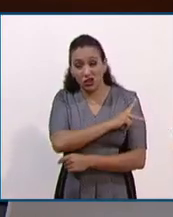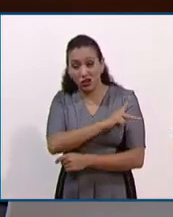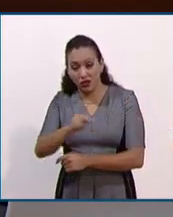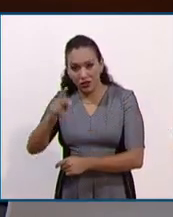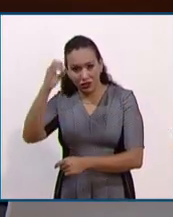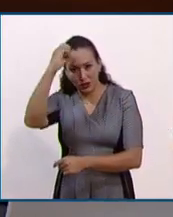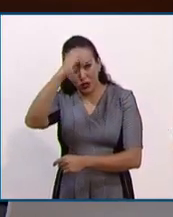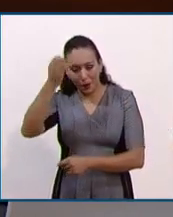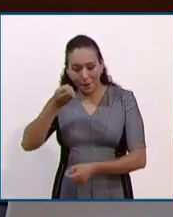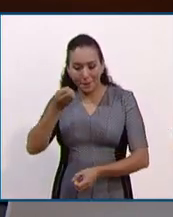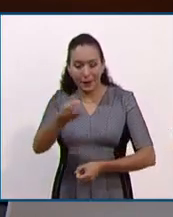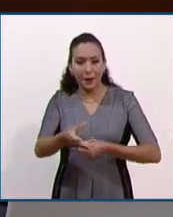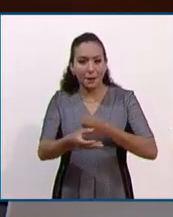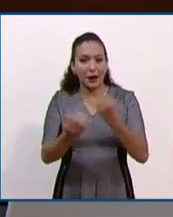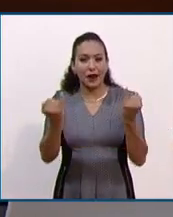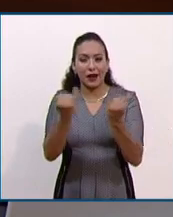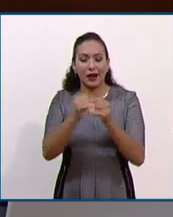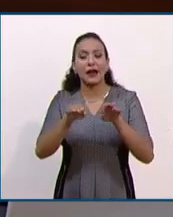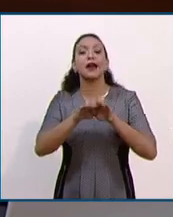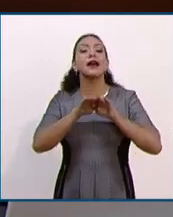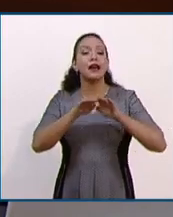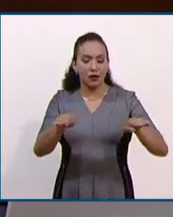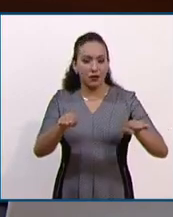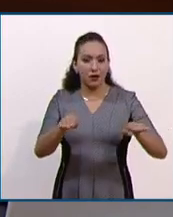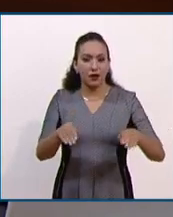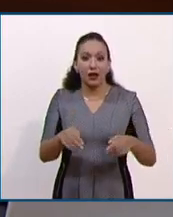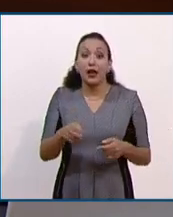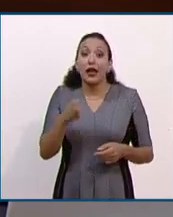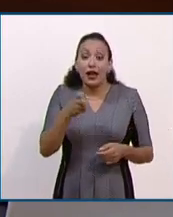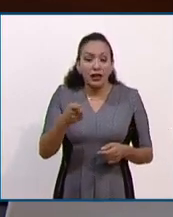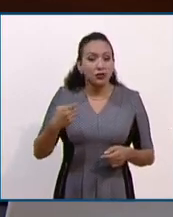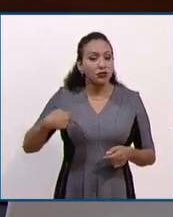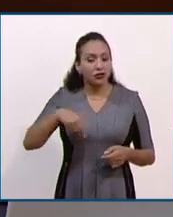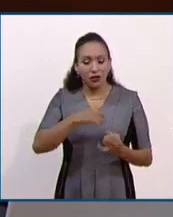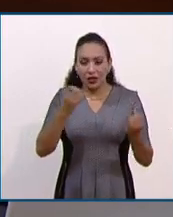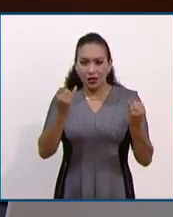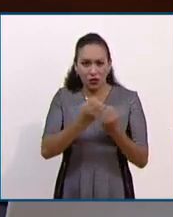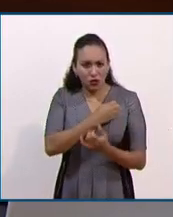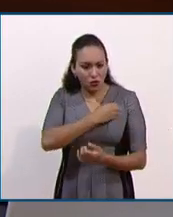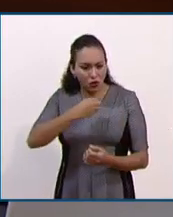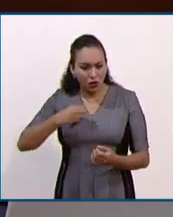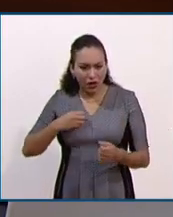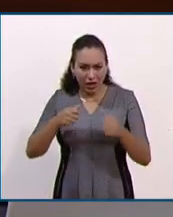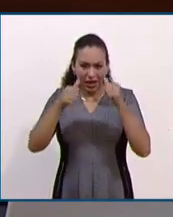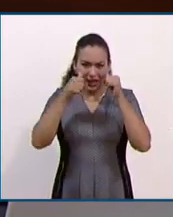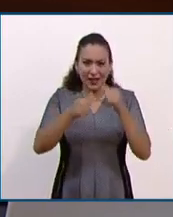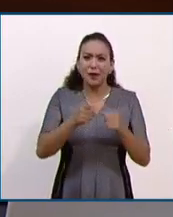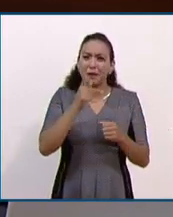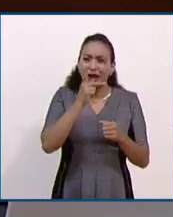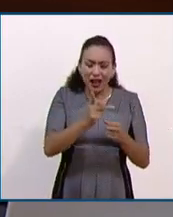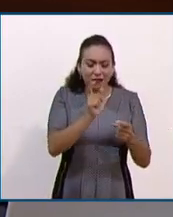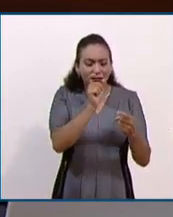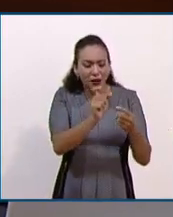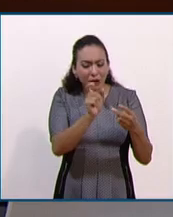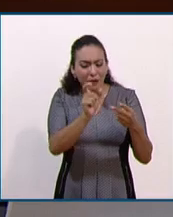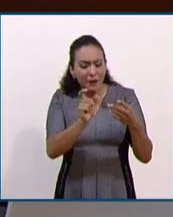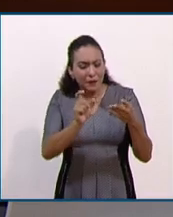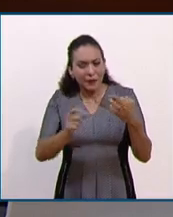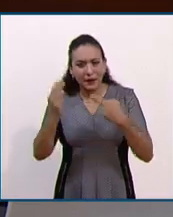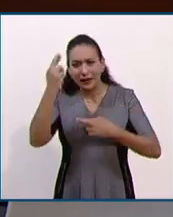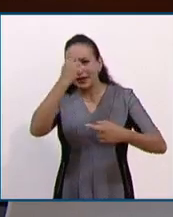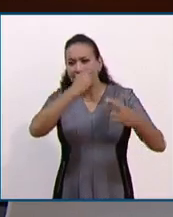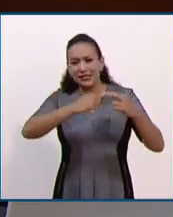mayoría, aún en ese caso, este Tribunal Pleno se encuentra obligado a revisar puntualmente